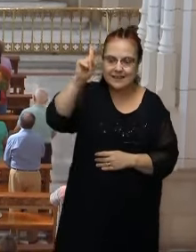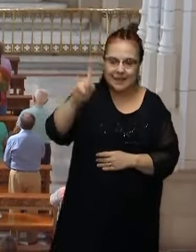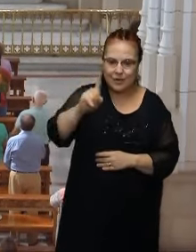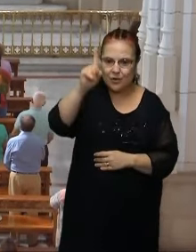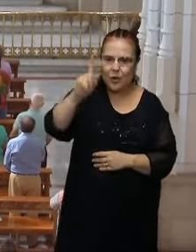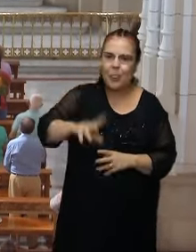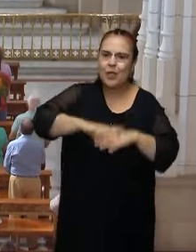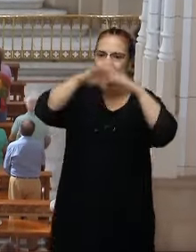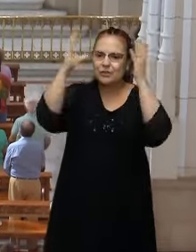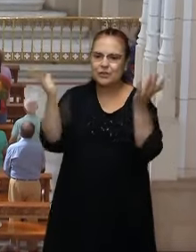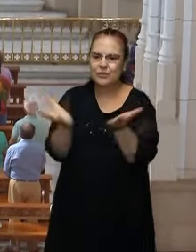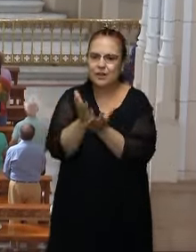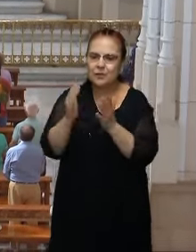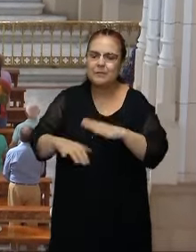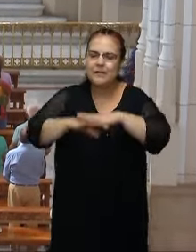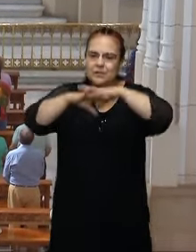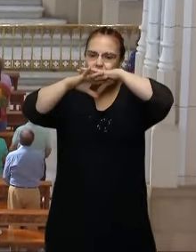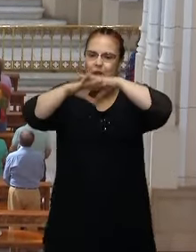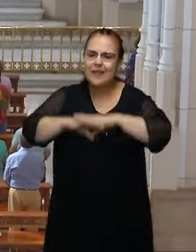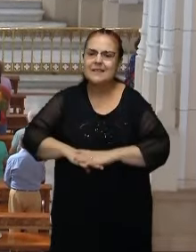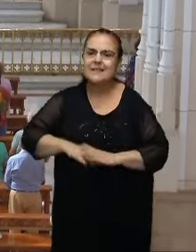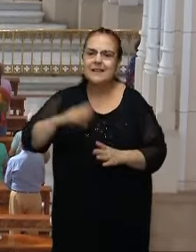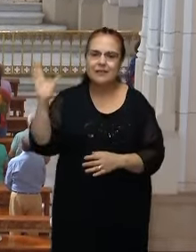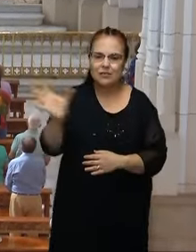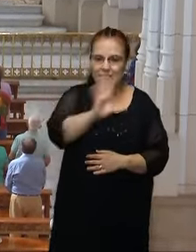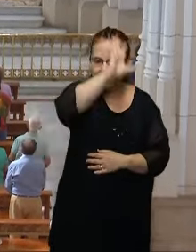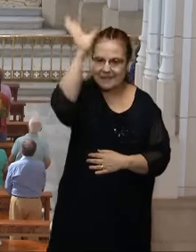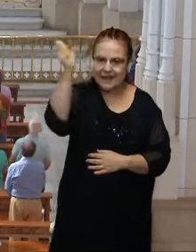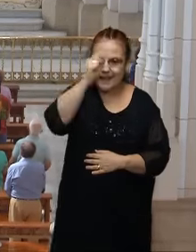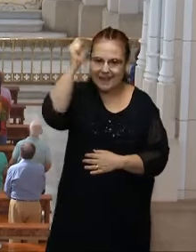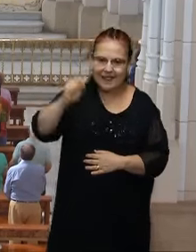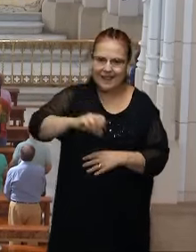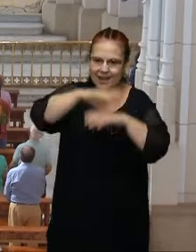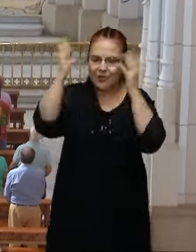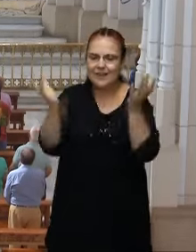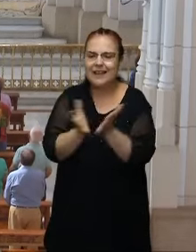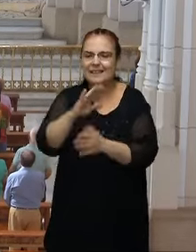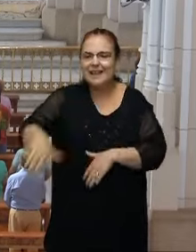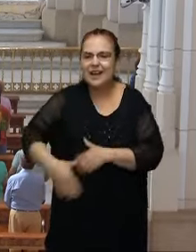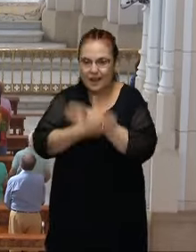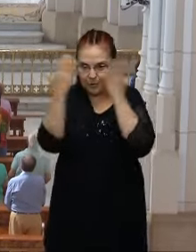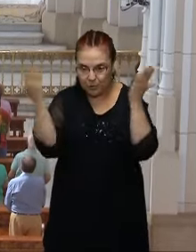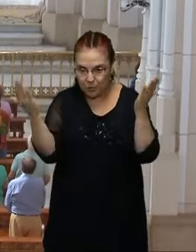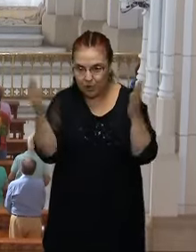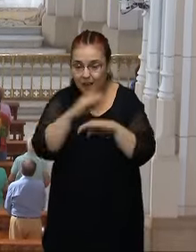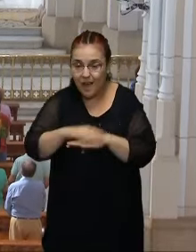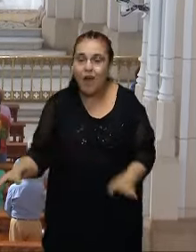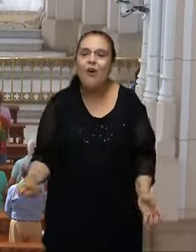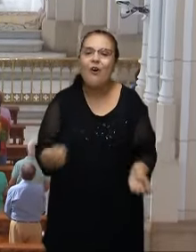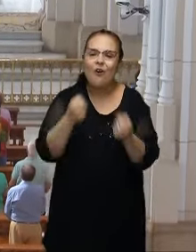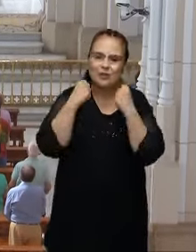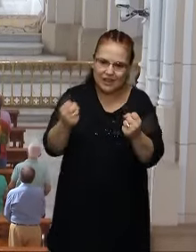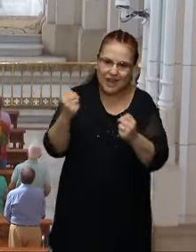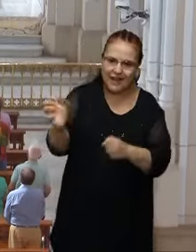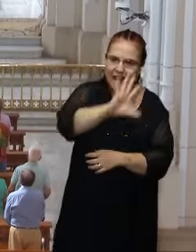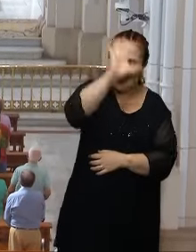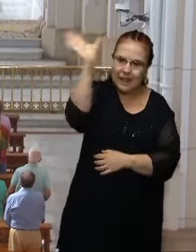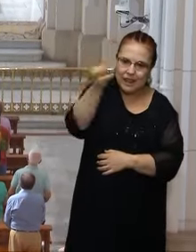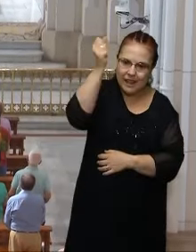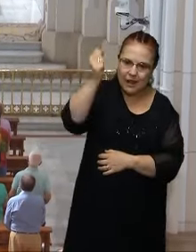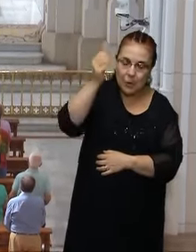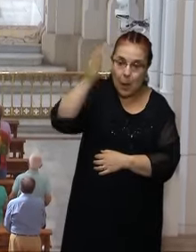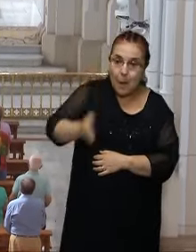el Señor, Dios del universo. Llenos están el cielo y la tierra de tu gloria. Hosanna